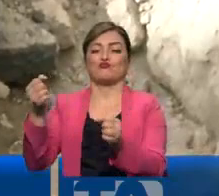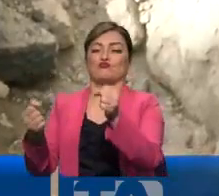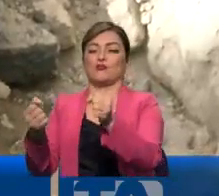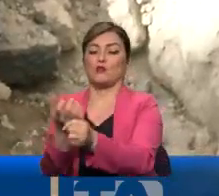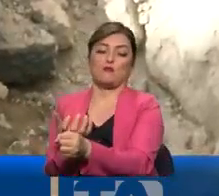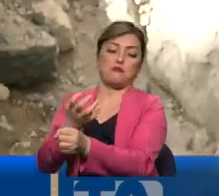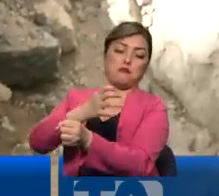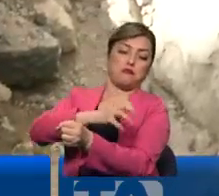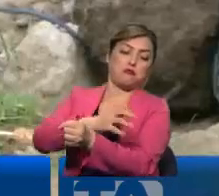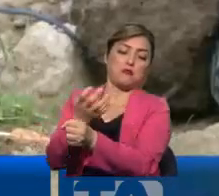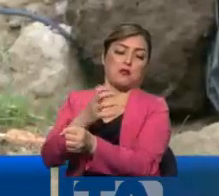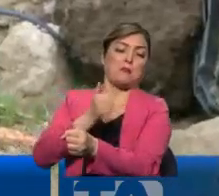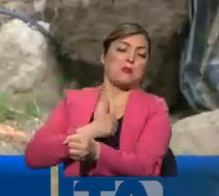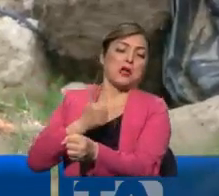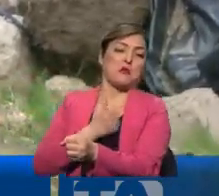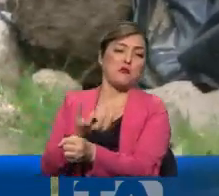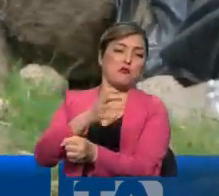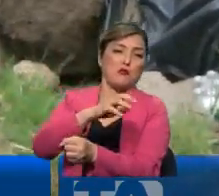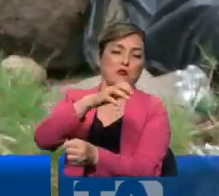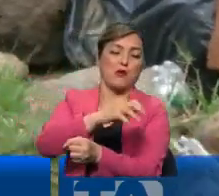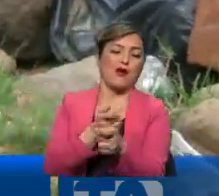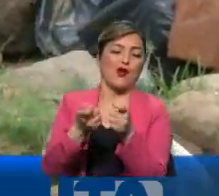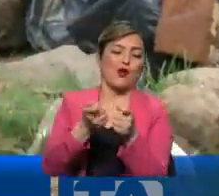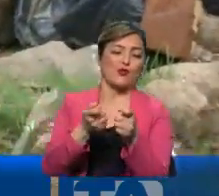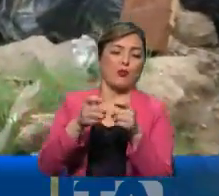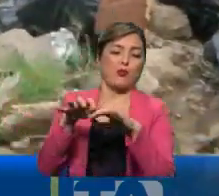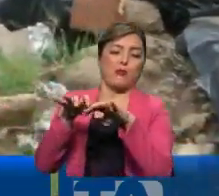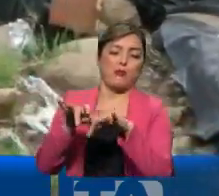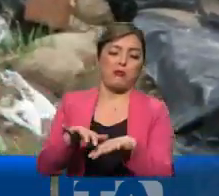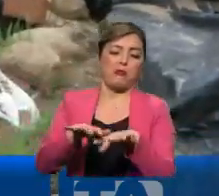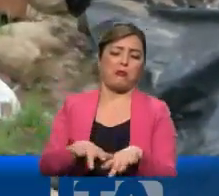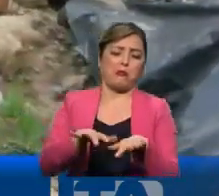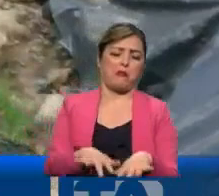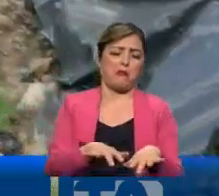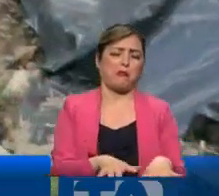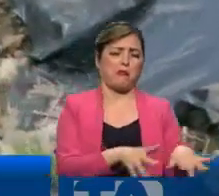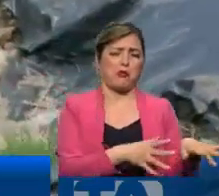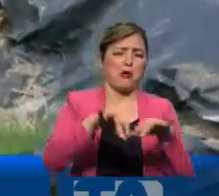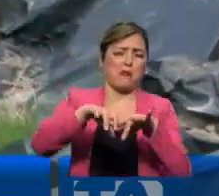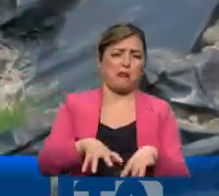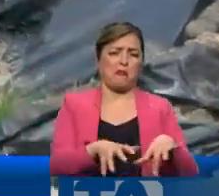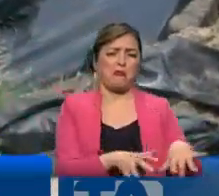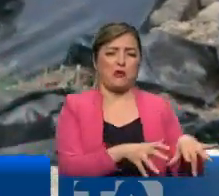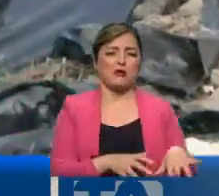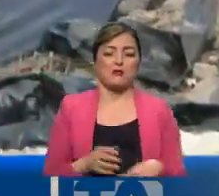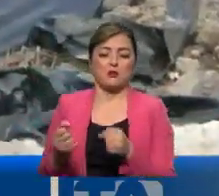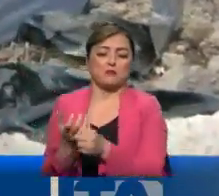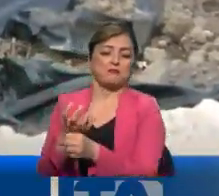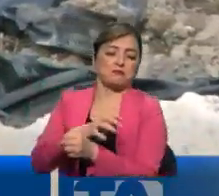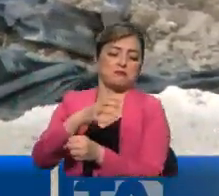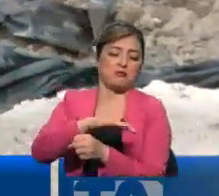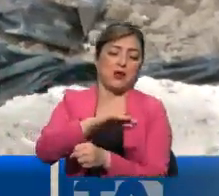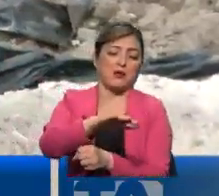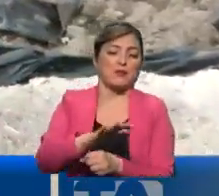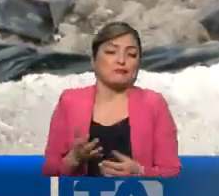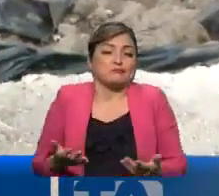sector para poder no ser para aplacar en este hueco que se está incrementando cada vez más entonces eso es